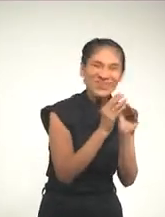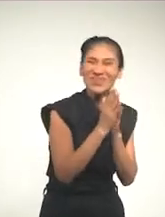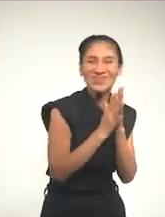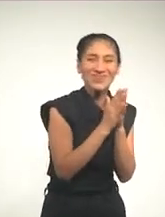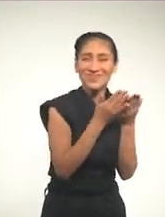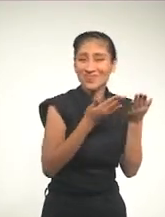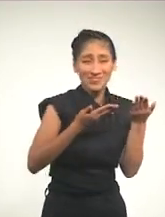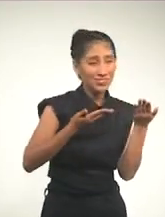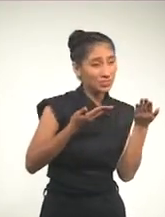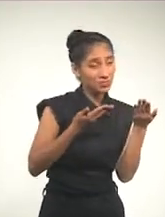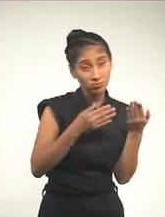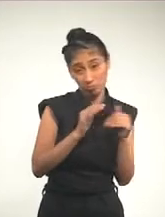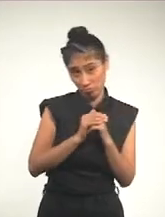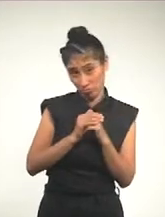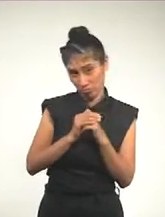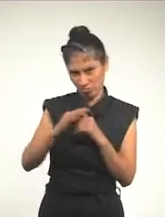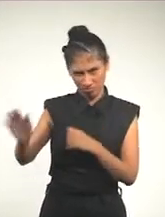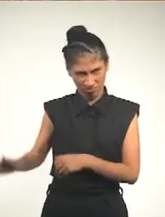con mermelada!